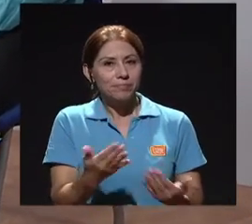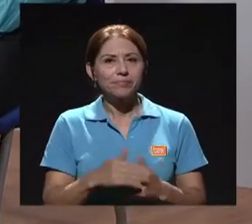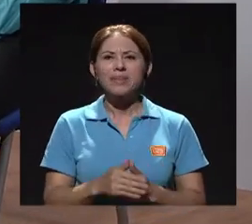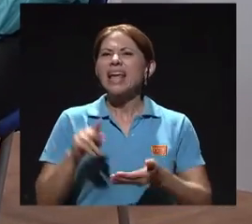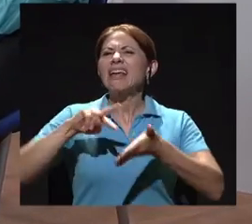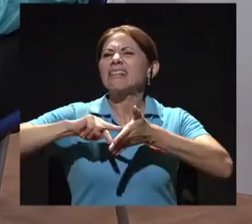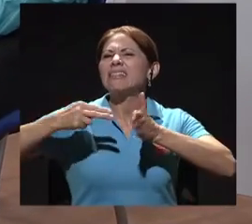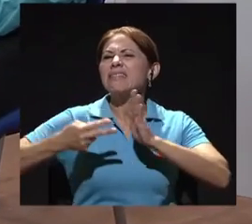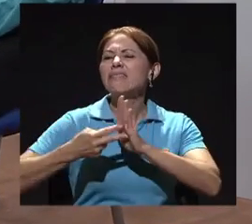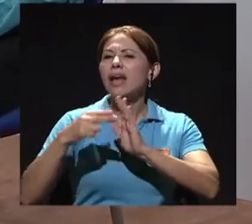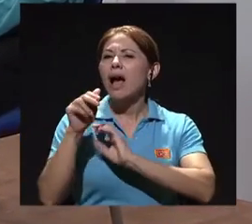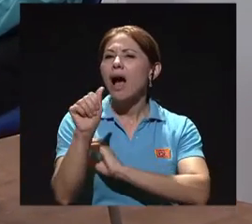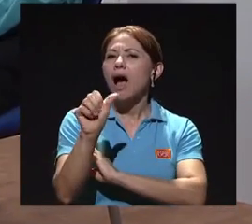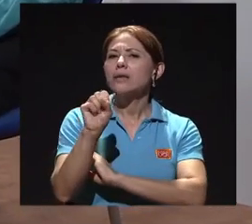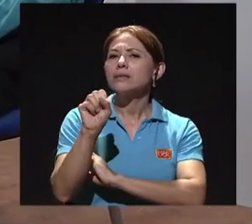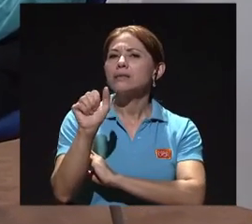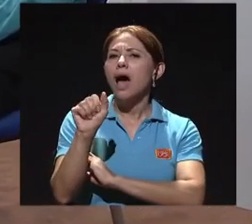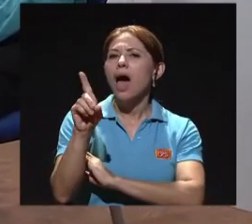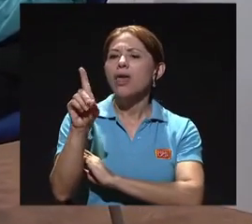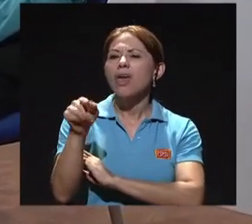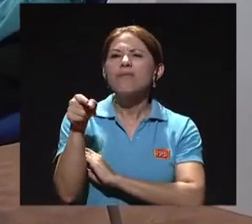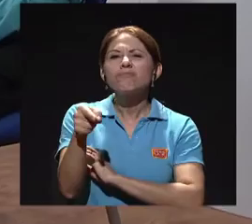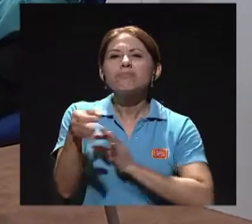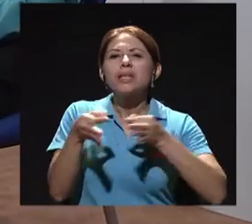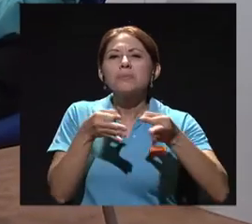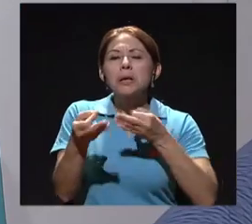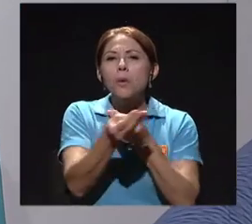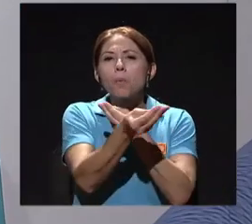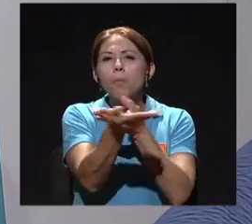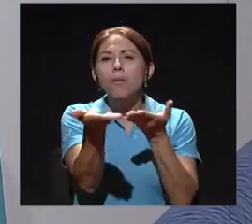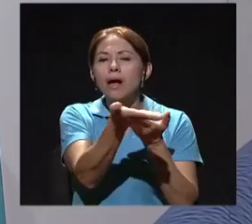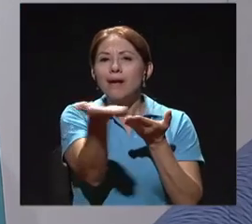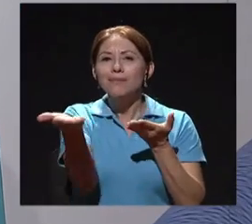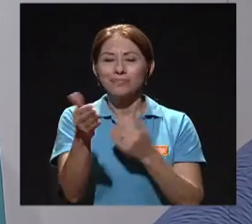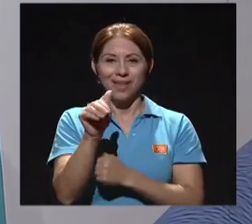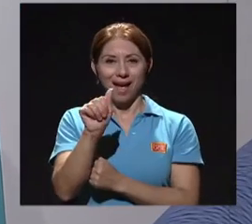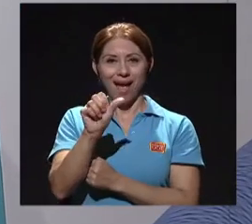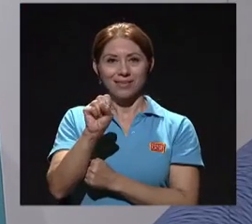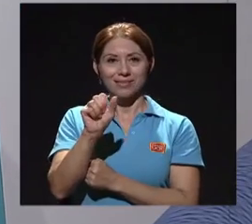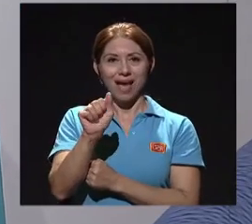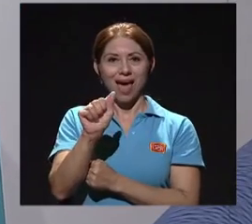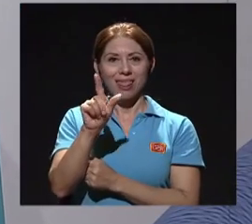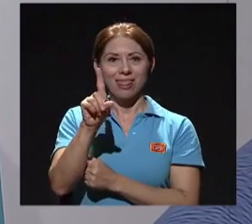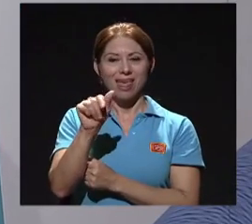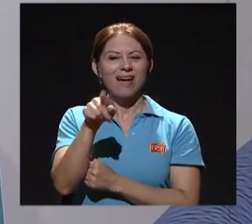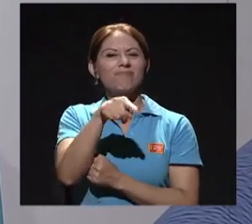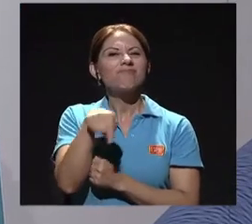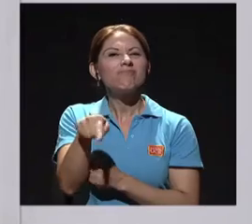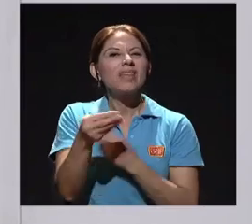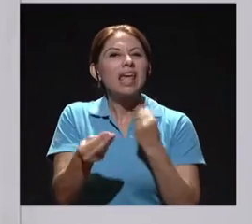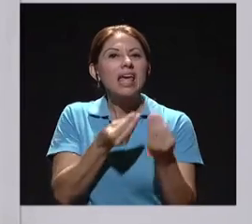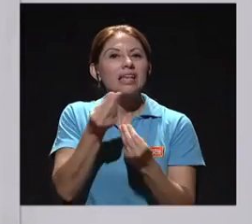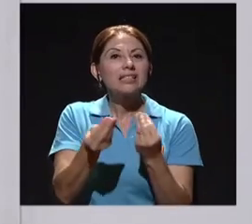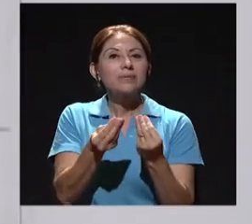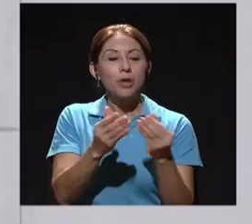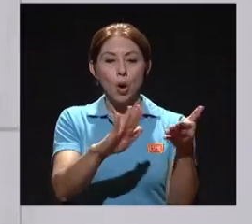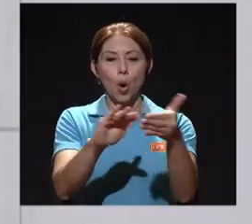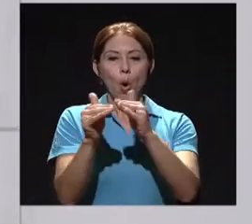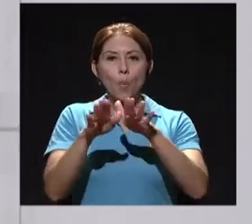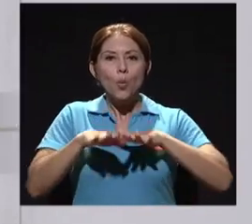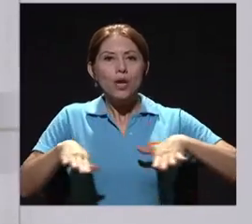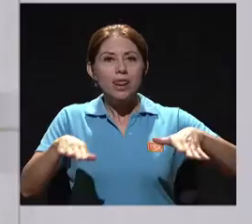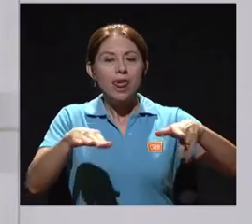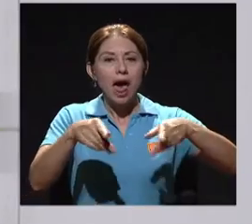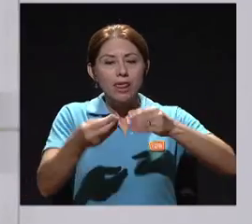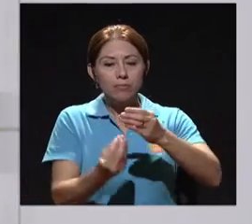invitación don franklin que es una sala explique mole a nuestros televidentes que es una azada y un asa es un organismo creado